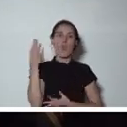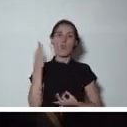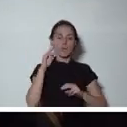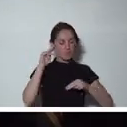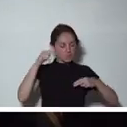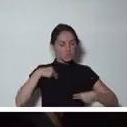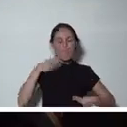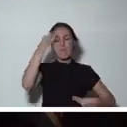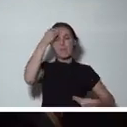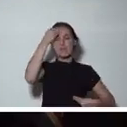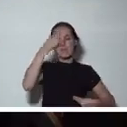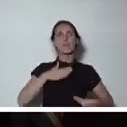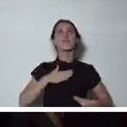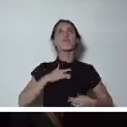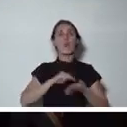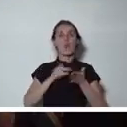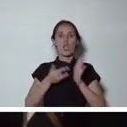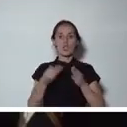absoluta